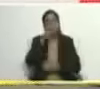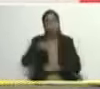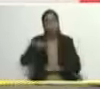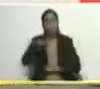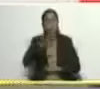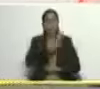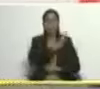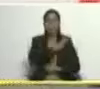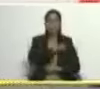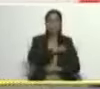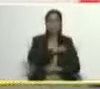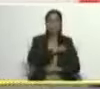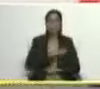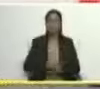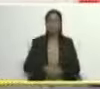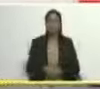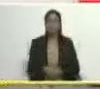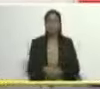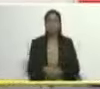Palestina.